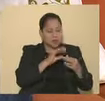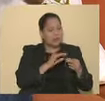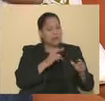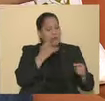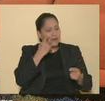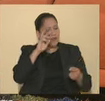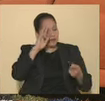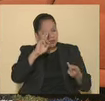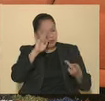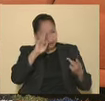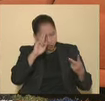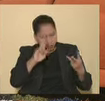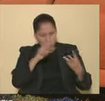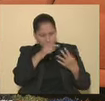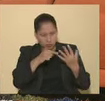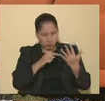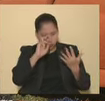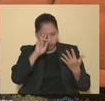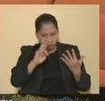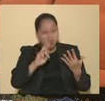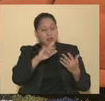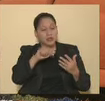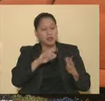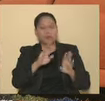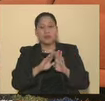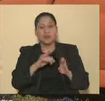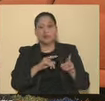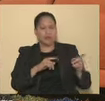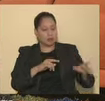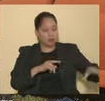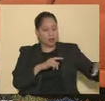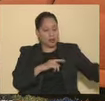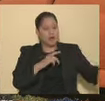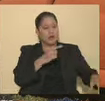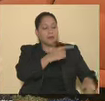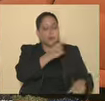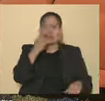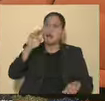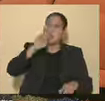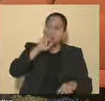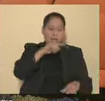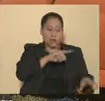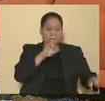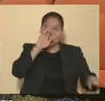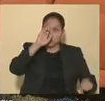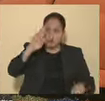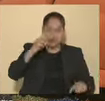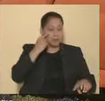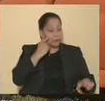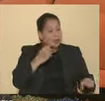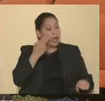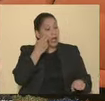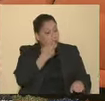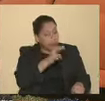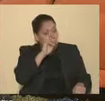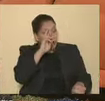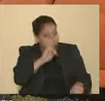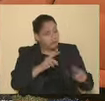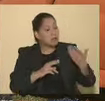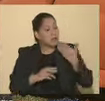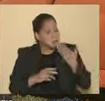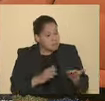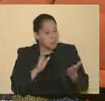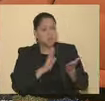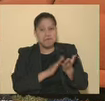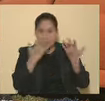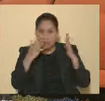respeto es esto y esto y esto, y luego tener un acto de respeto con Exacto, tu mamá, por ejemplo. exacto. Y decirle, mira, hijito, esto es respeto. Exacto. O ahora